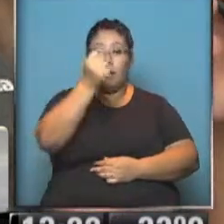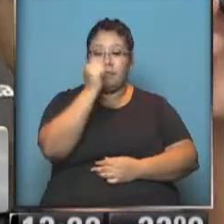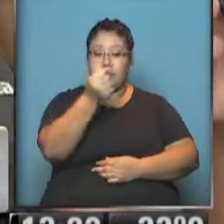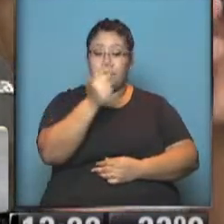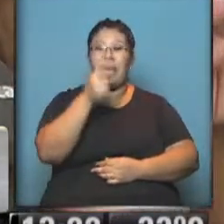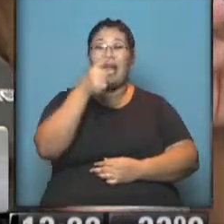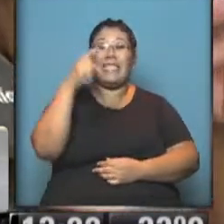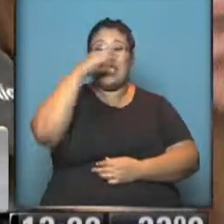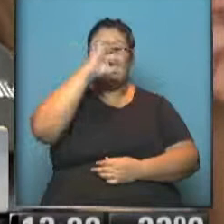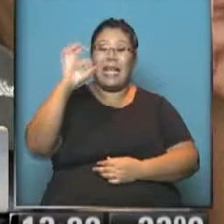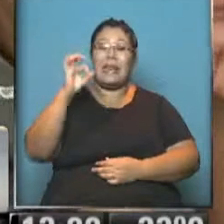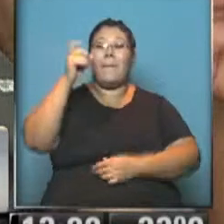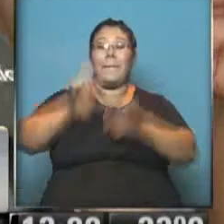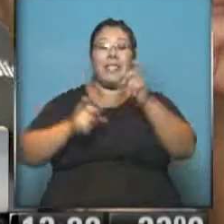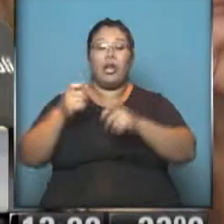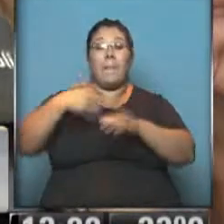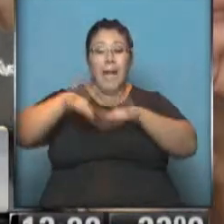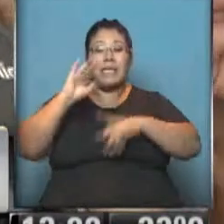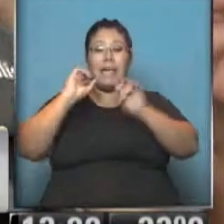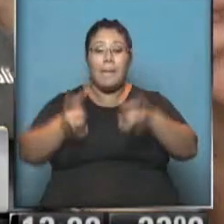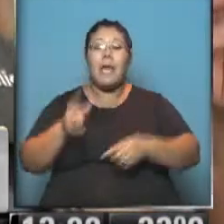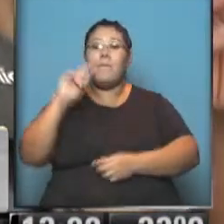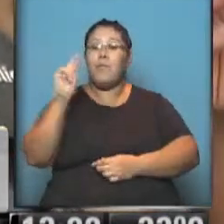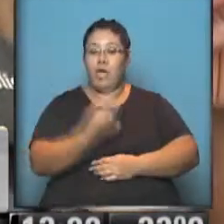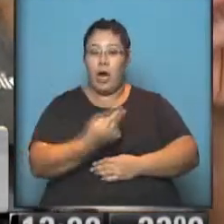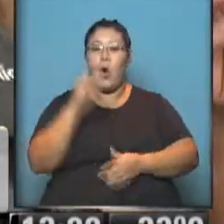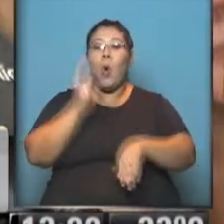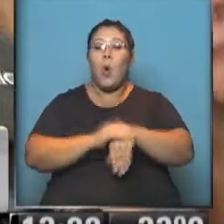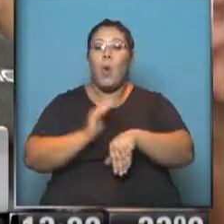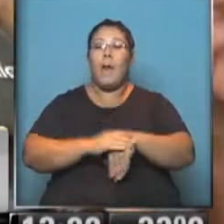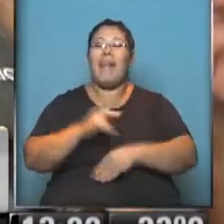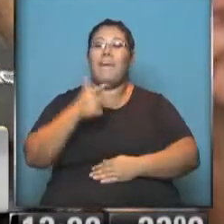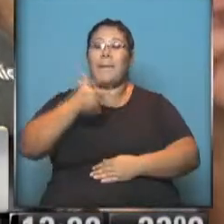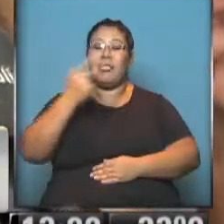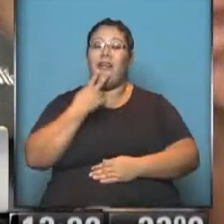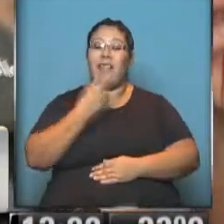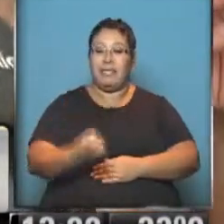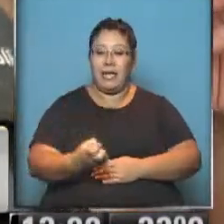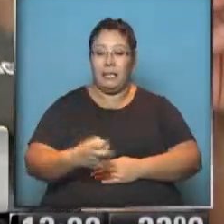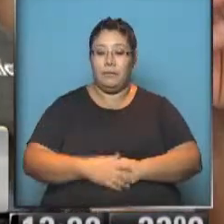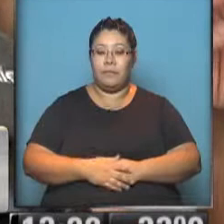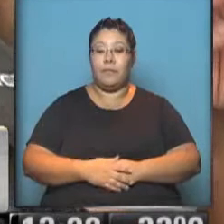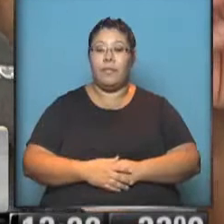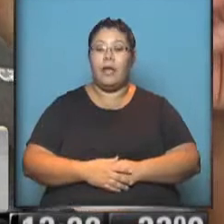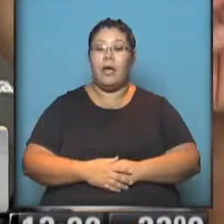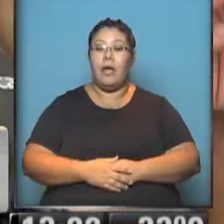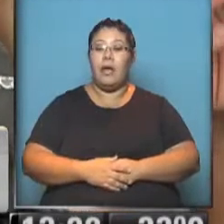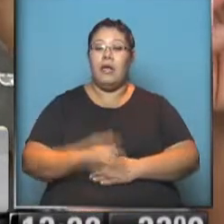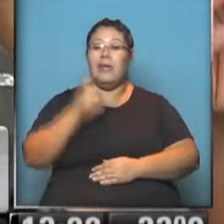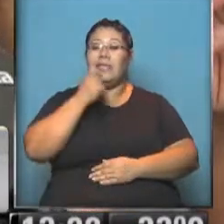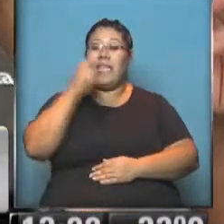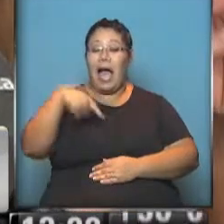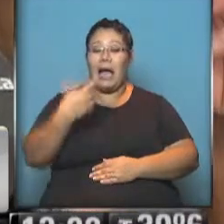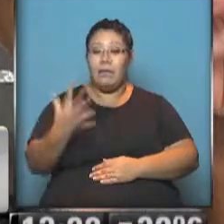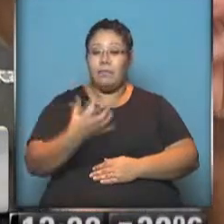descargas. Me parece que es una experiencia horrible que solo consigue amparar a aquellos que tienen dentro del